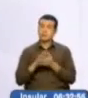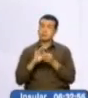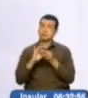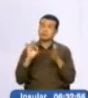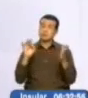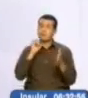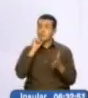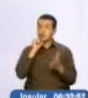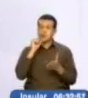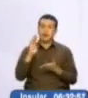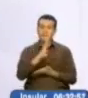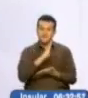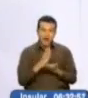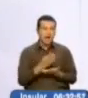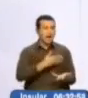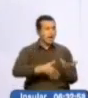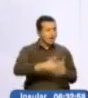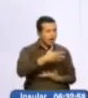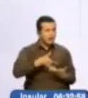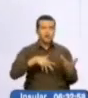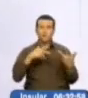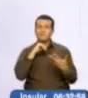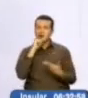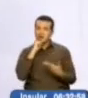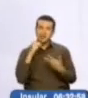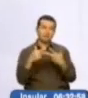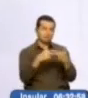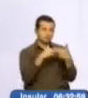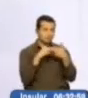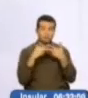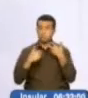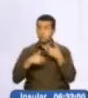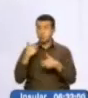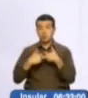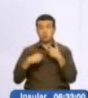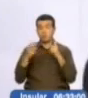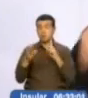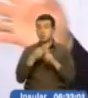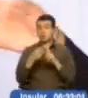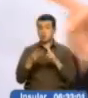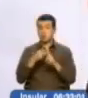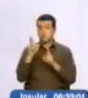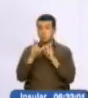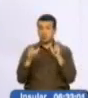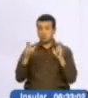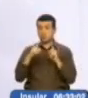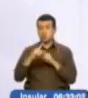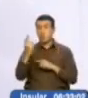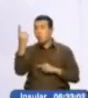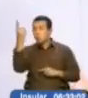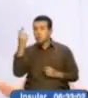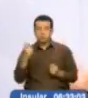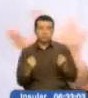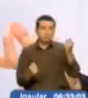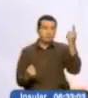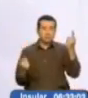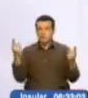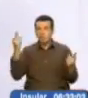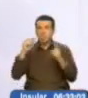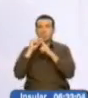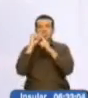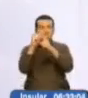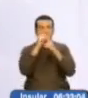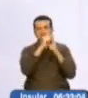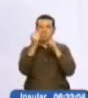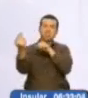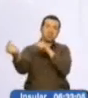falta barrio, hace falta construcción colectiva. El problema que tenemos en las redes es individuos separados, lanzando piedras entre